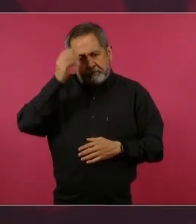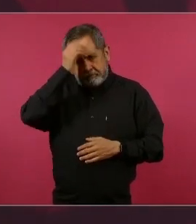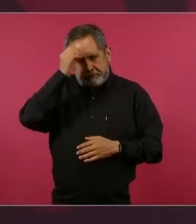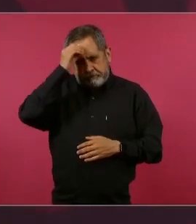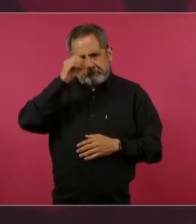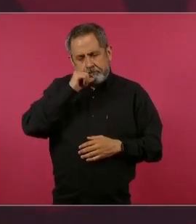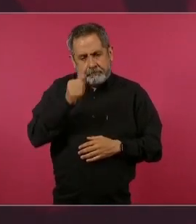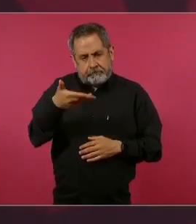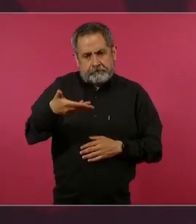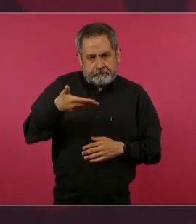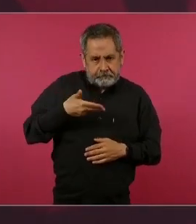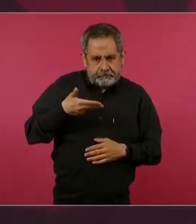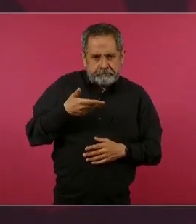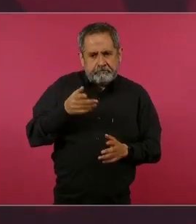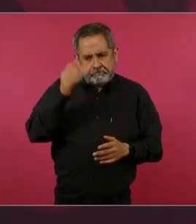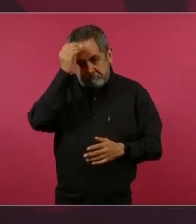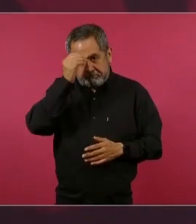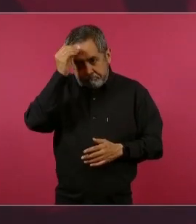como me lo estás